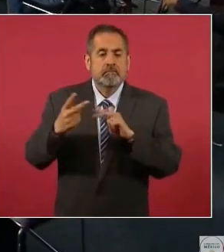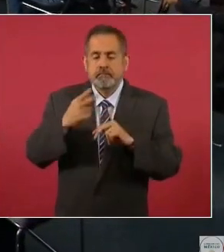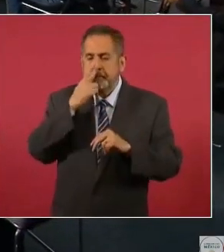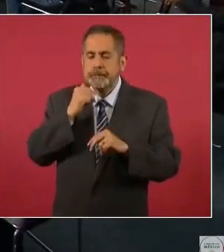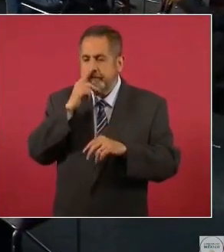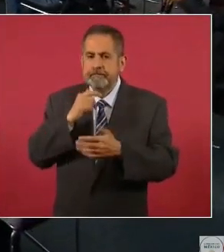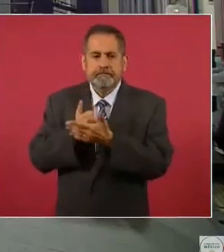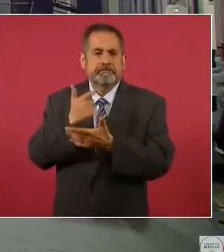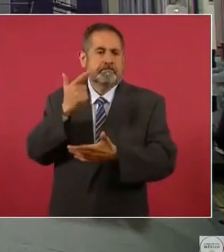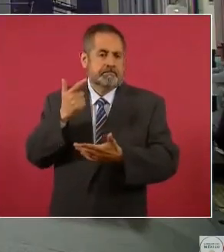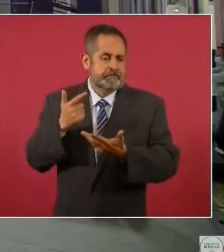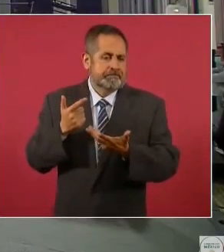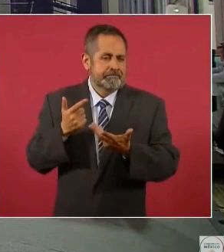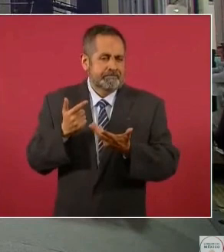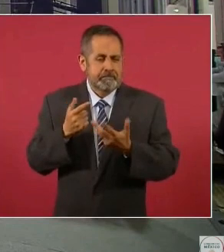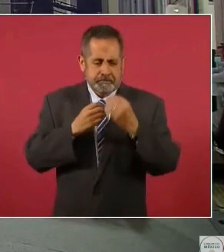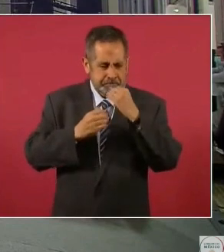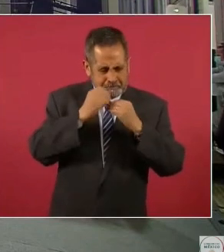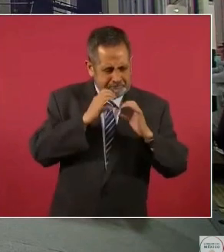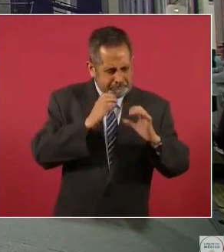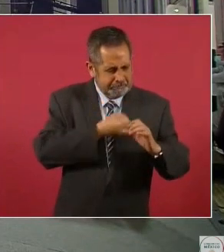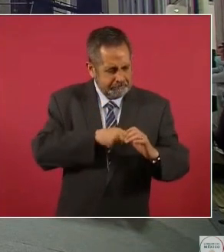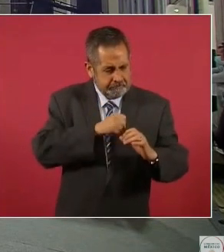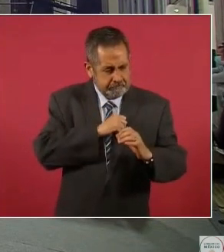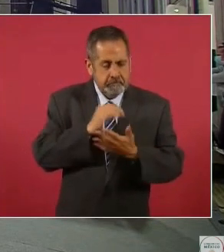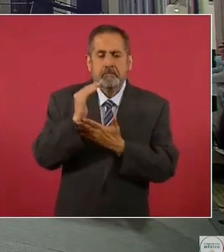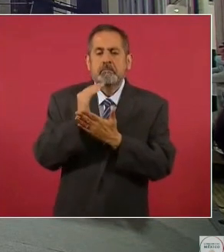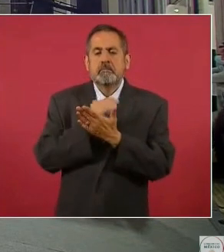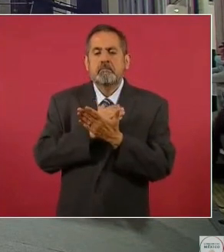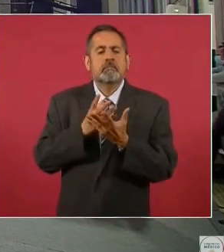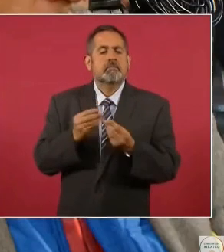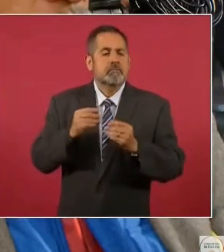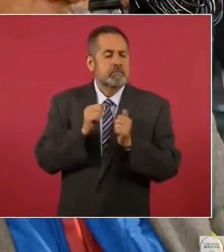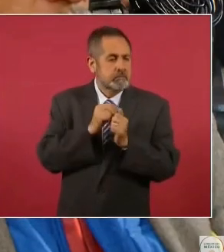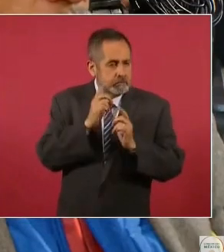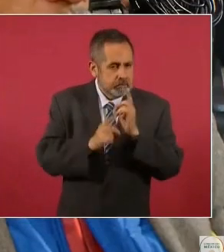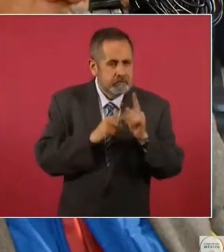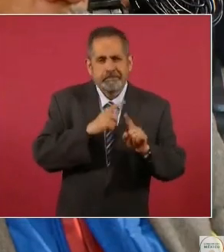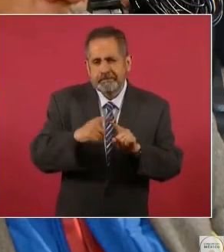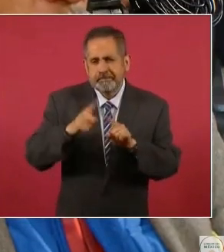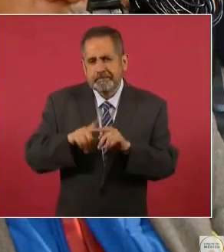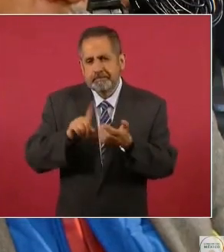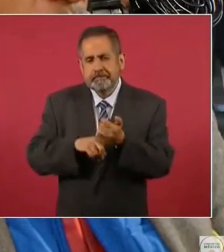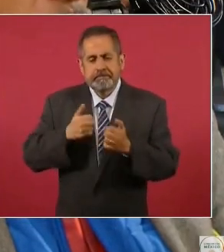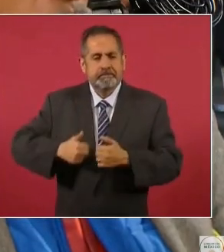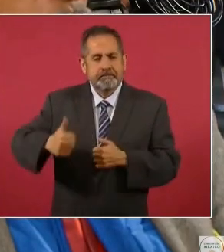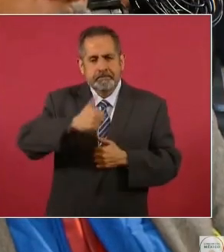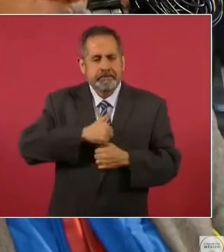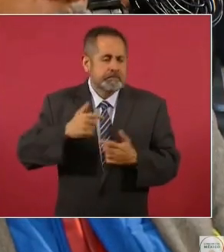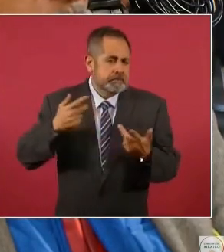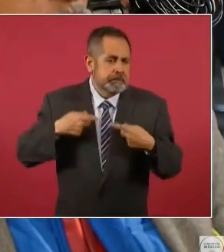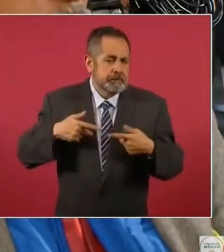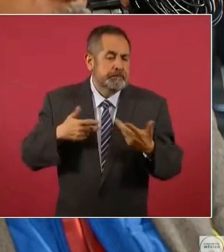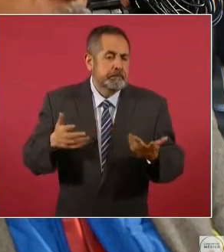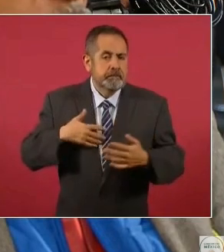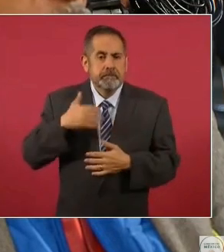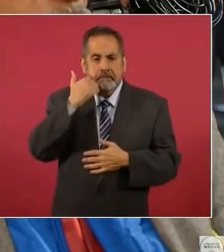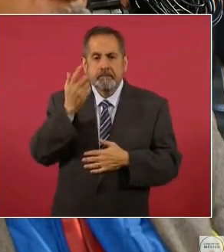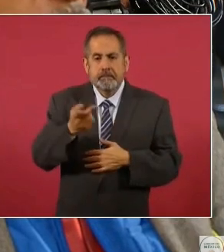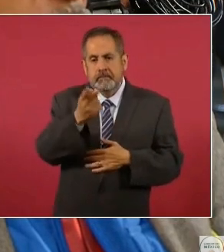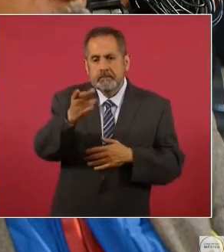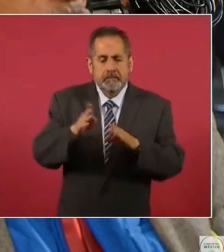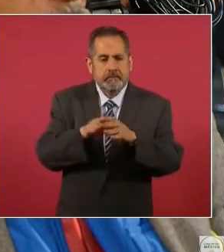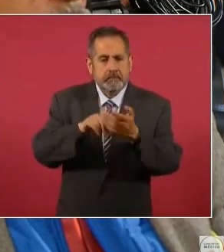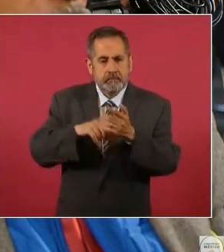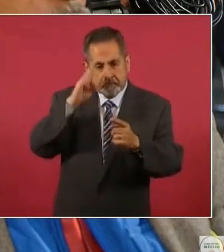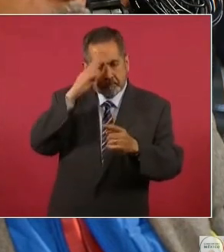una buena estrategia de alimentación y del cuidado del deporte, etcétera, en cada uno de los individuos. Yo le quisiera preguntar,